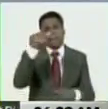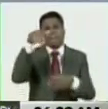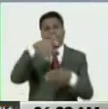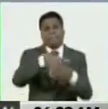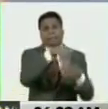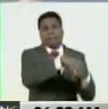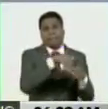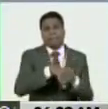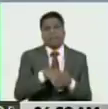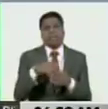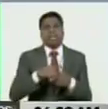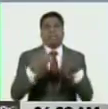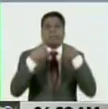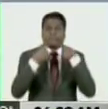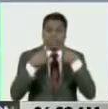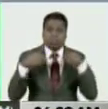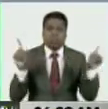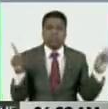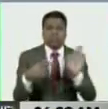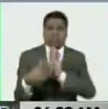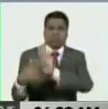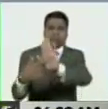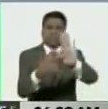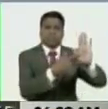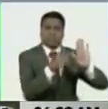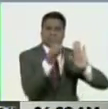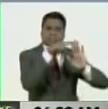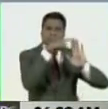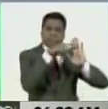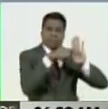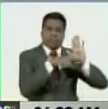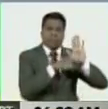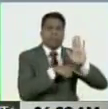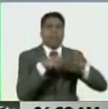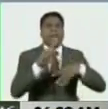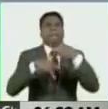tenía que hacer la publicación de ese partido